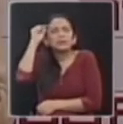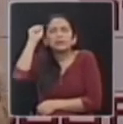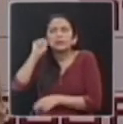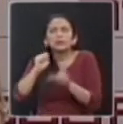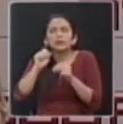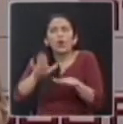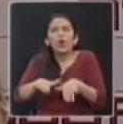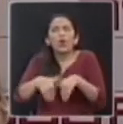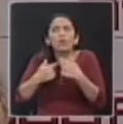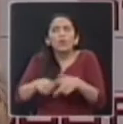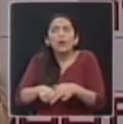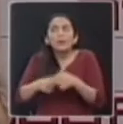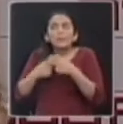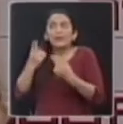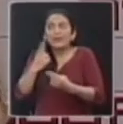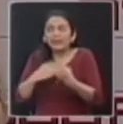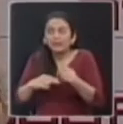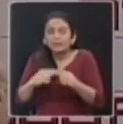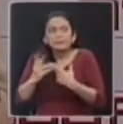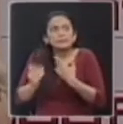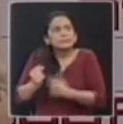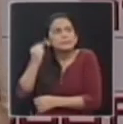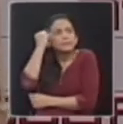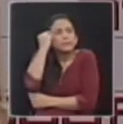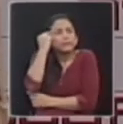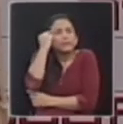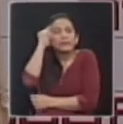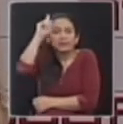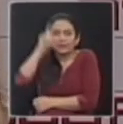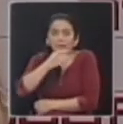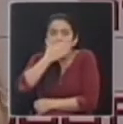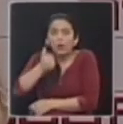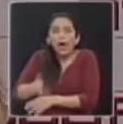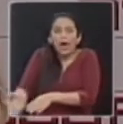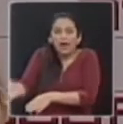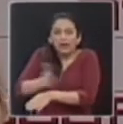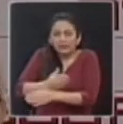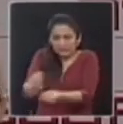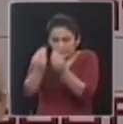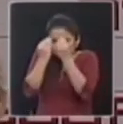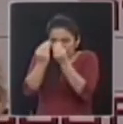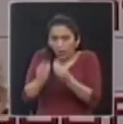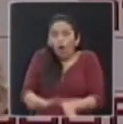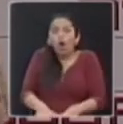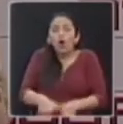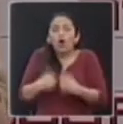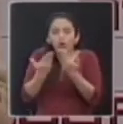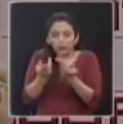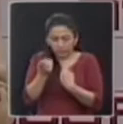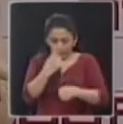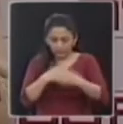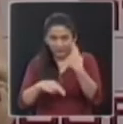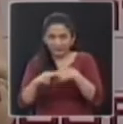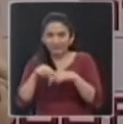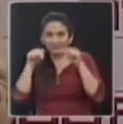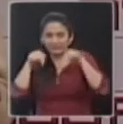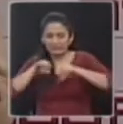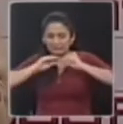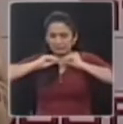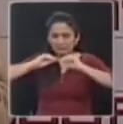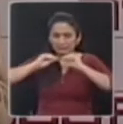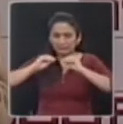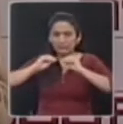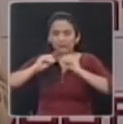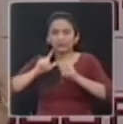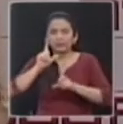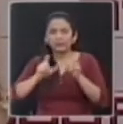a cómo hacerlo. Entonces, está adaptado, apenas va, es un curso básicamente personalizado, no más allá